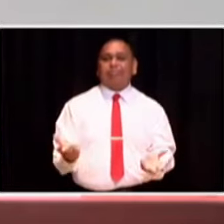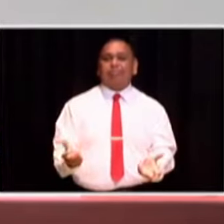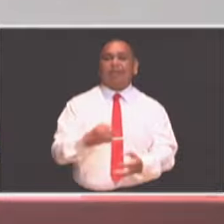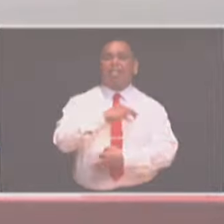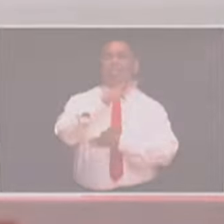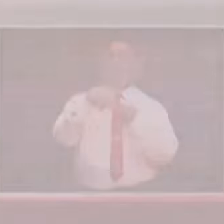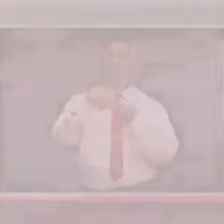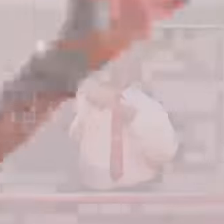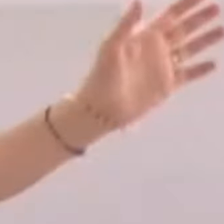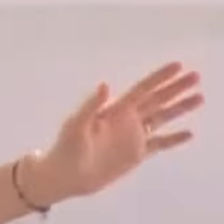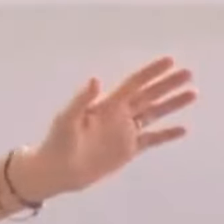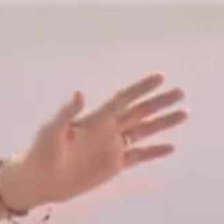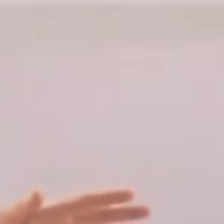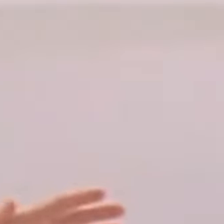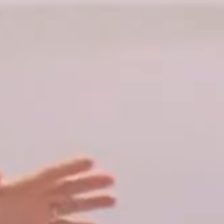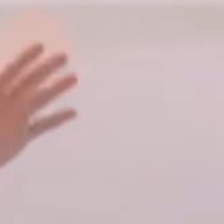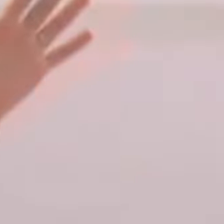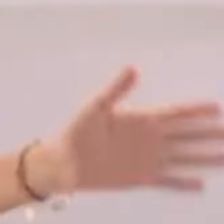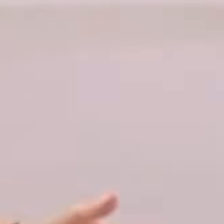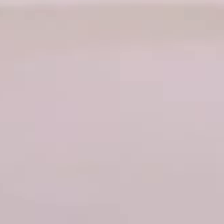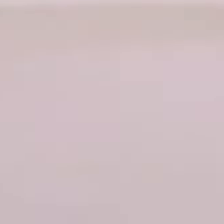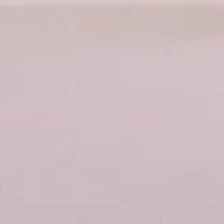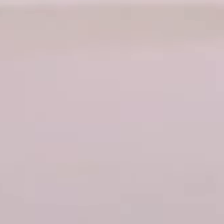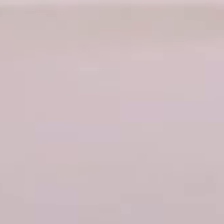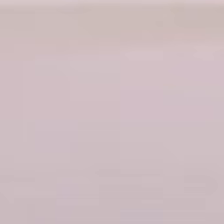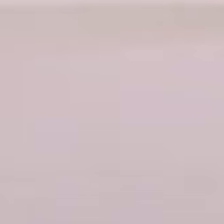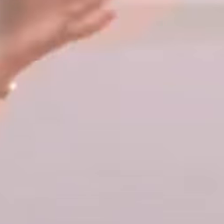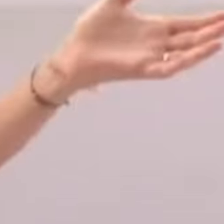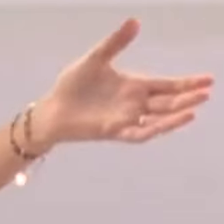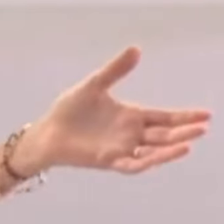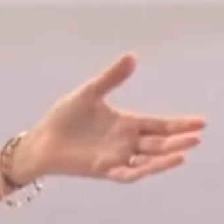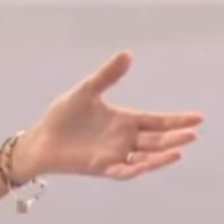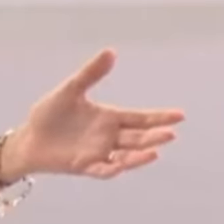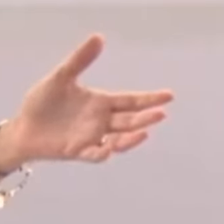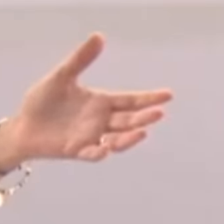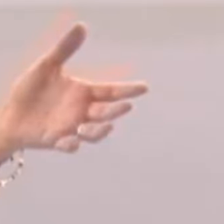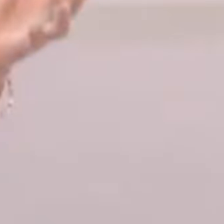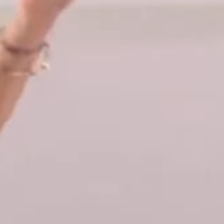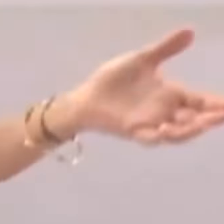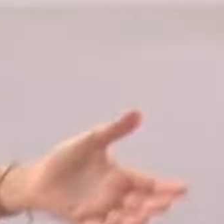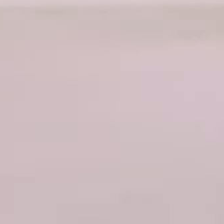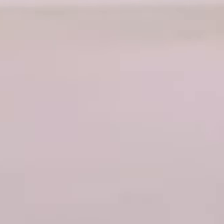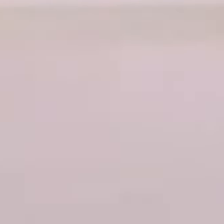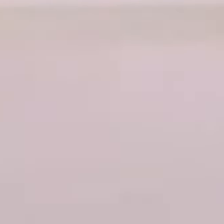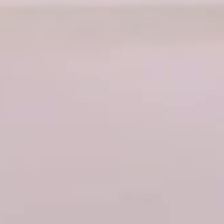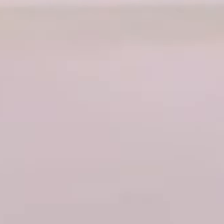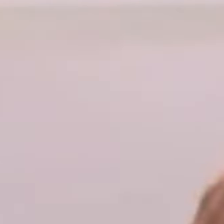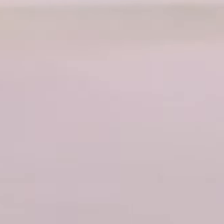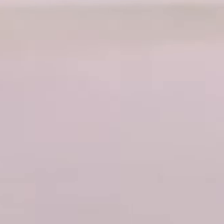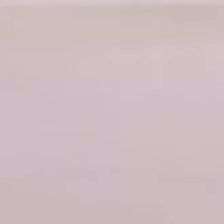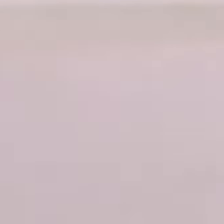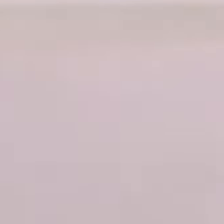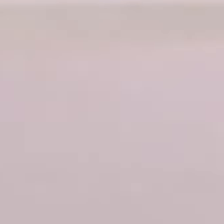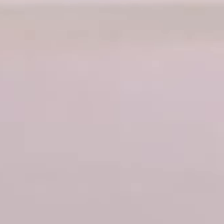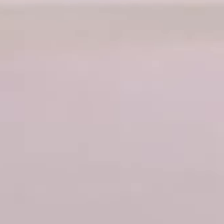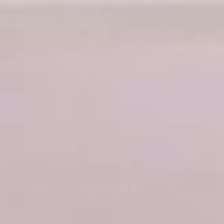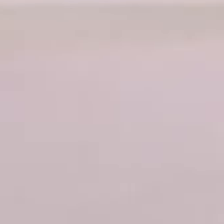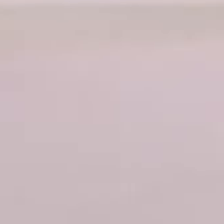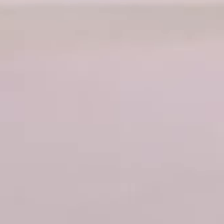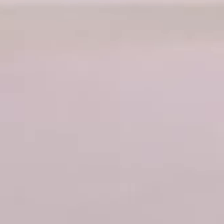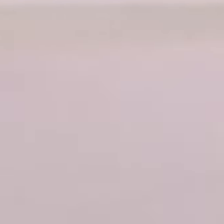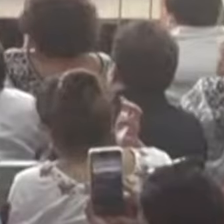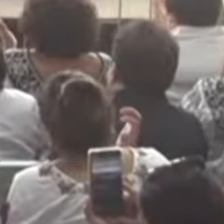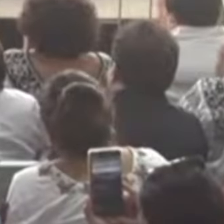y asignación de plazas a docentes. Dijo querer ser recordada, entre otras cosas, como una presidenta de la